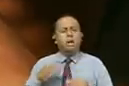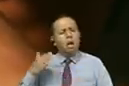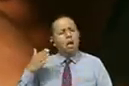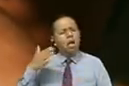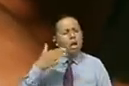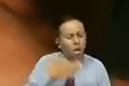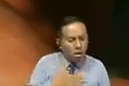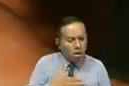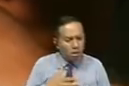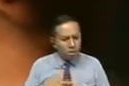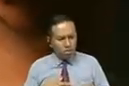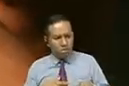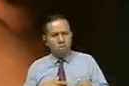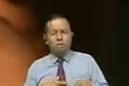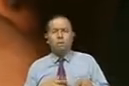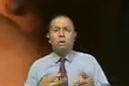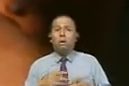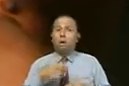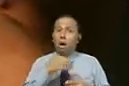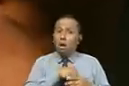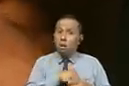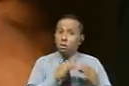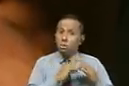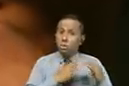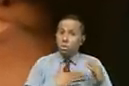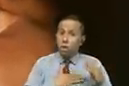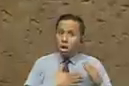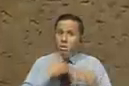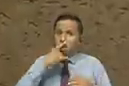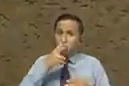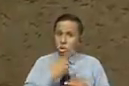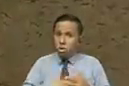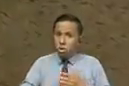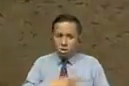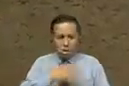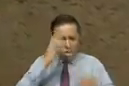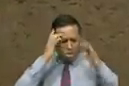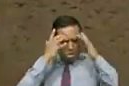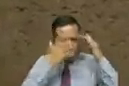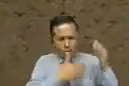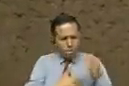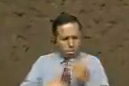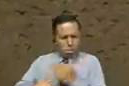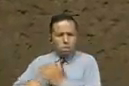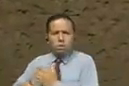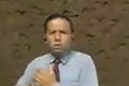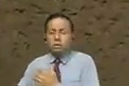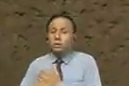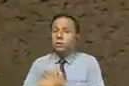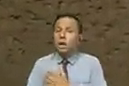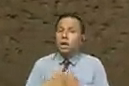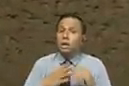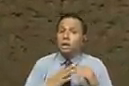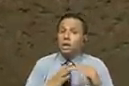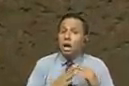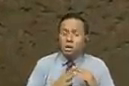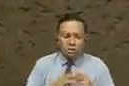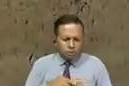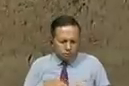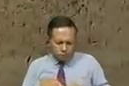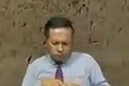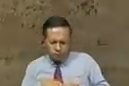Claro, ya cuando acordé que los niños estaban asustados, yo me lo cogí y me lo llevé a mi casa. En las paredes del domicilio quedaron las marcas del paso de